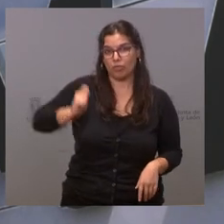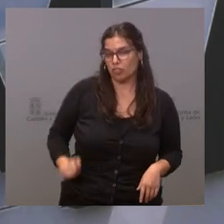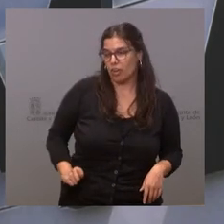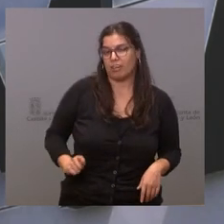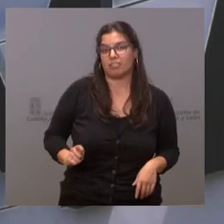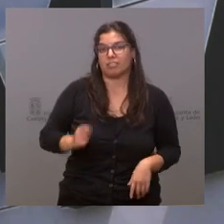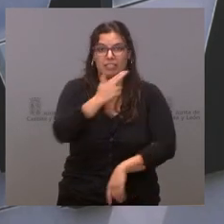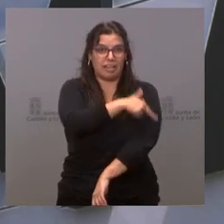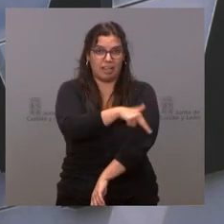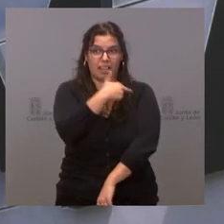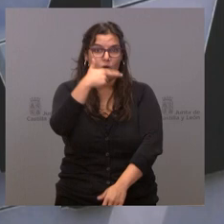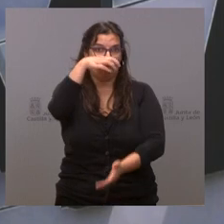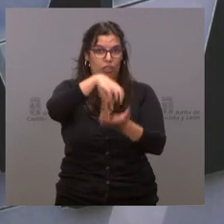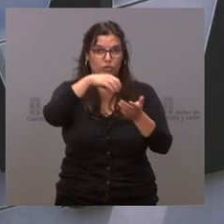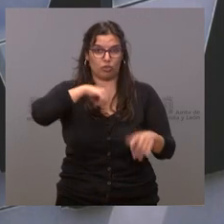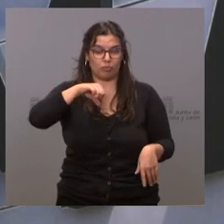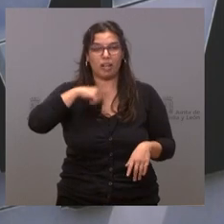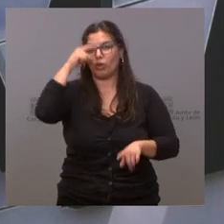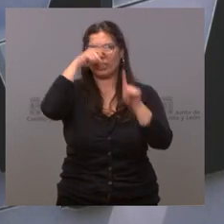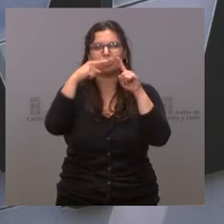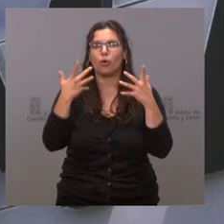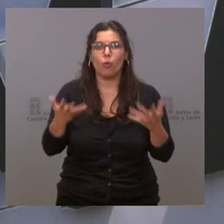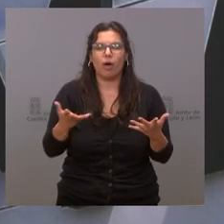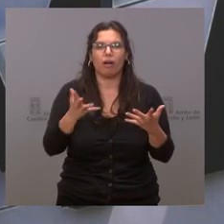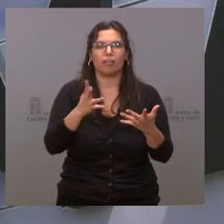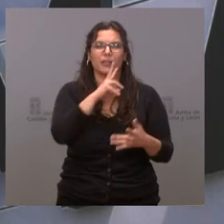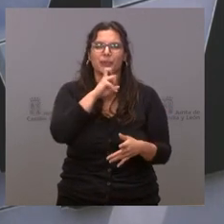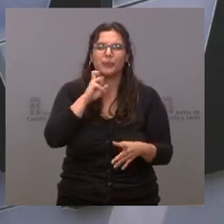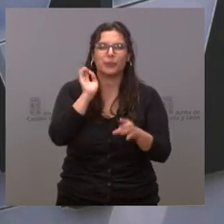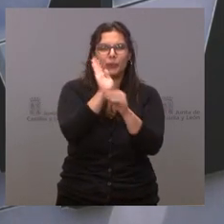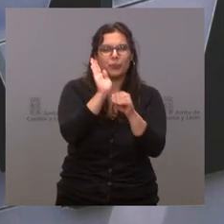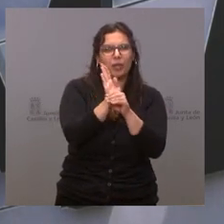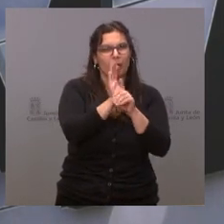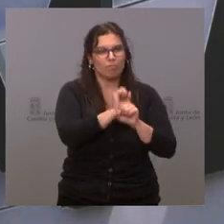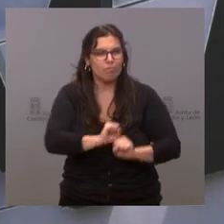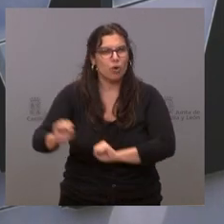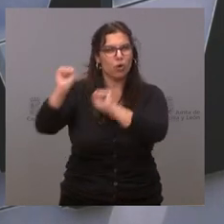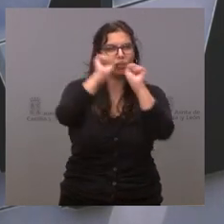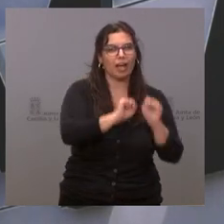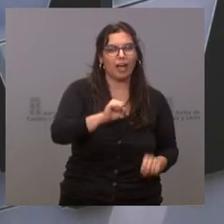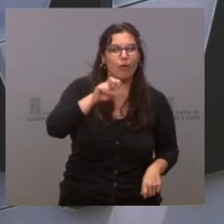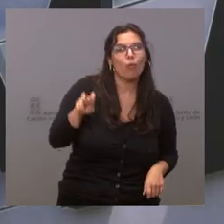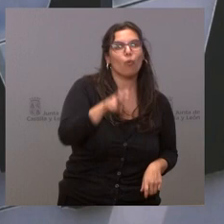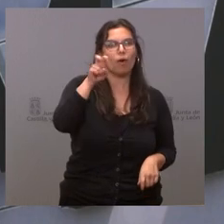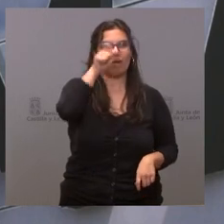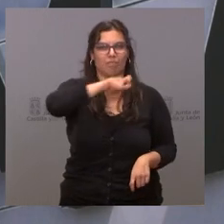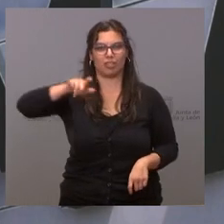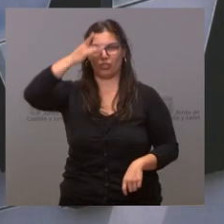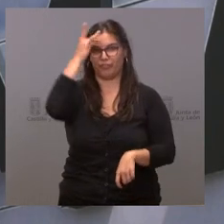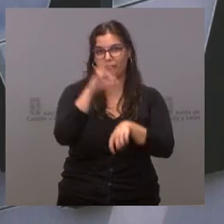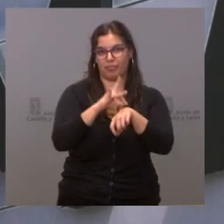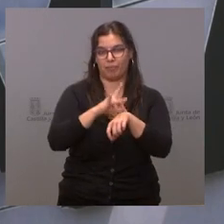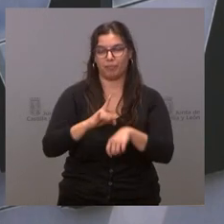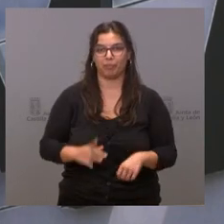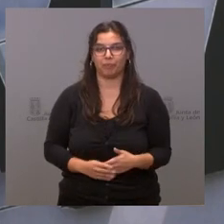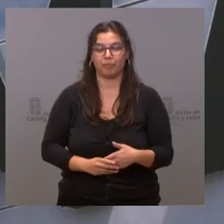estas características como hospital que es cuidar mimar proteger curar a los pacientes a